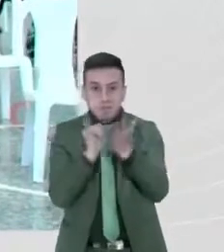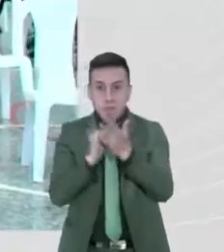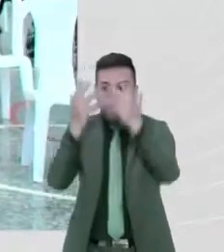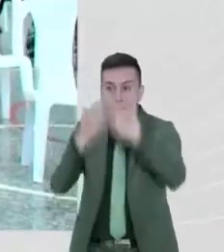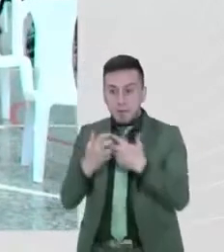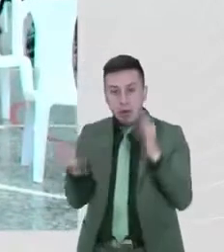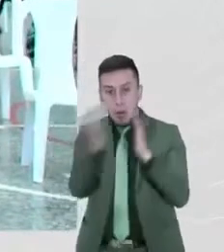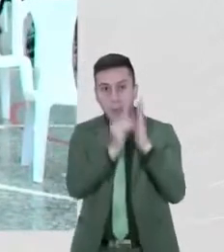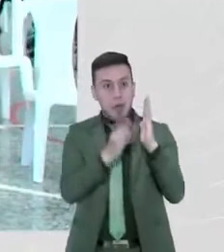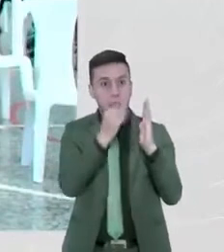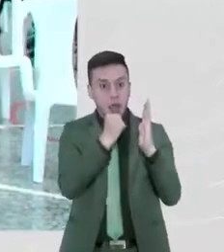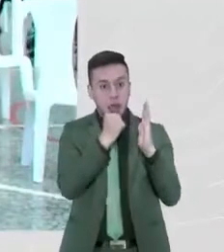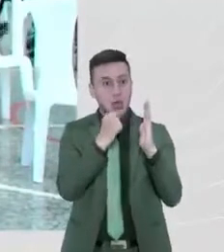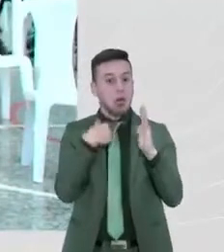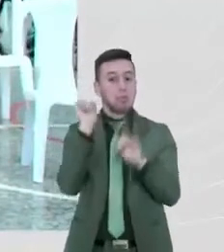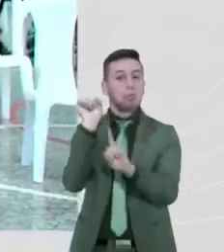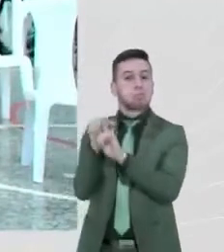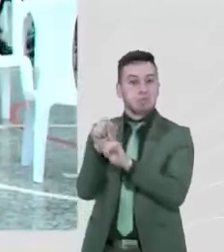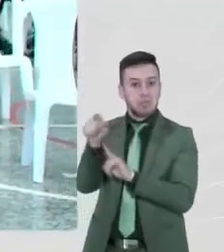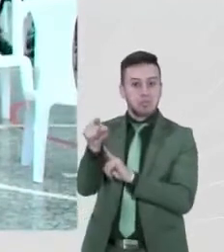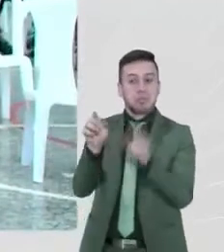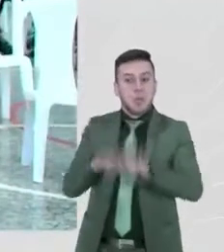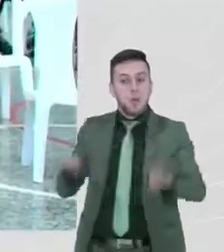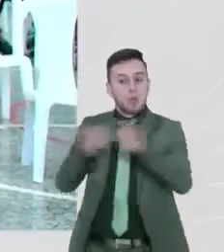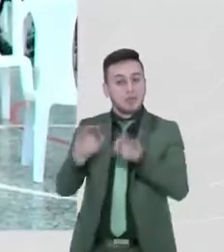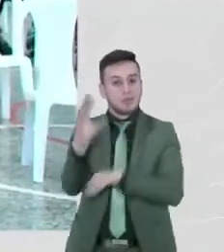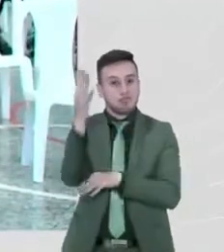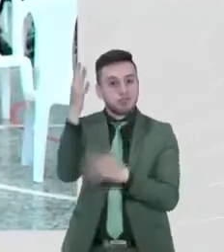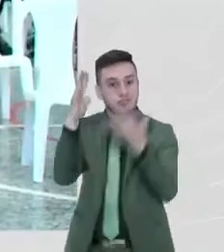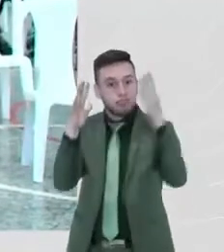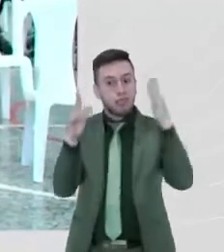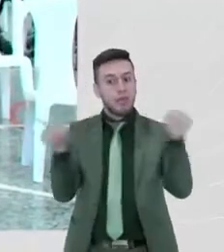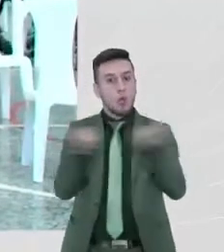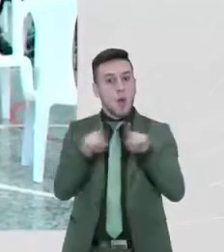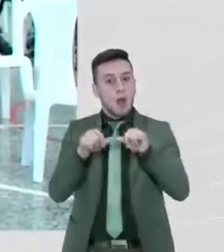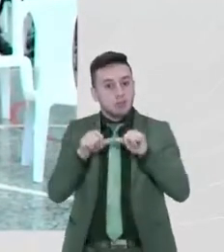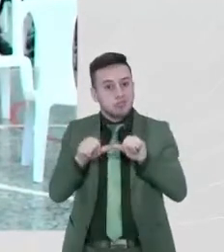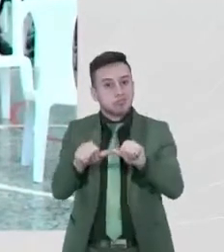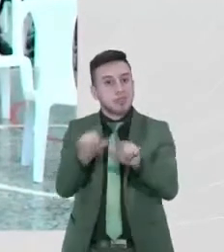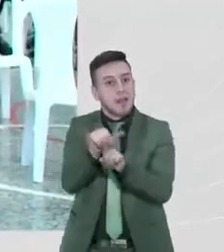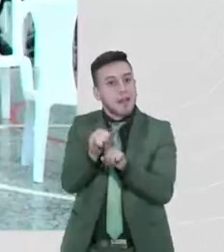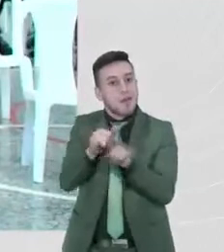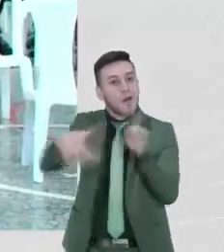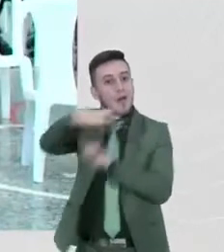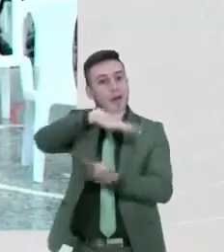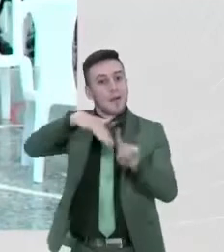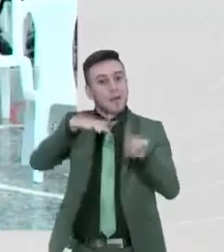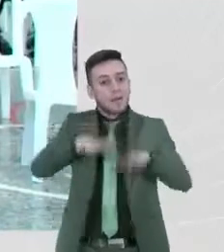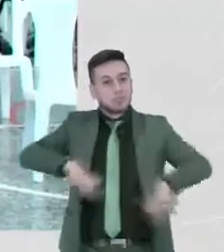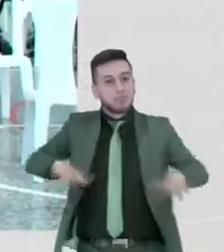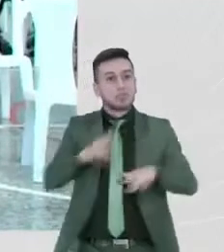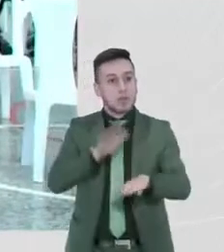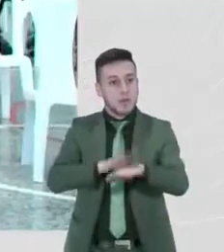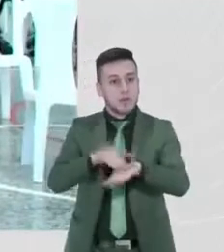empresa, desconociendo también la importancia de estas y las demás especies para un equilibrio ambiental en nuestro territorio. Por eso, señores